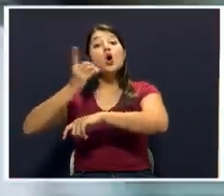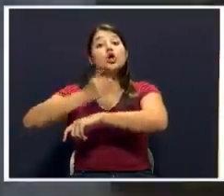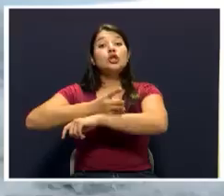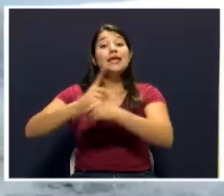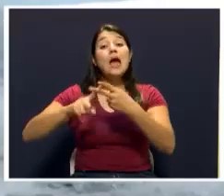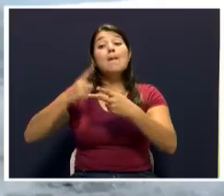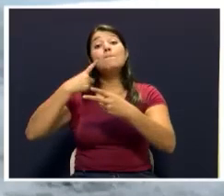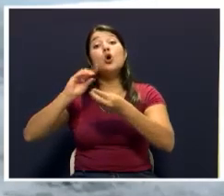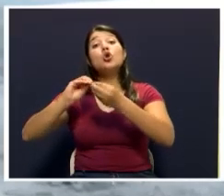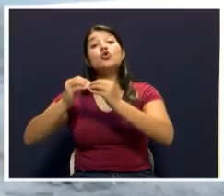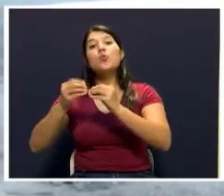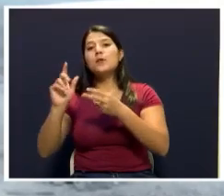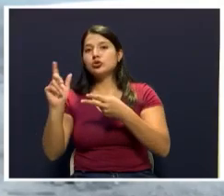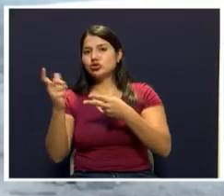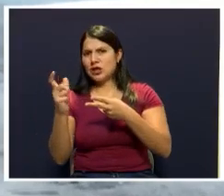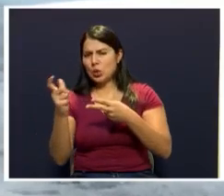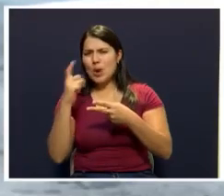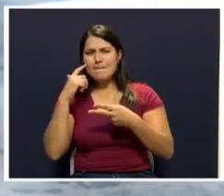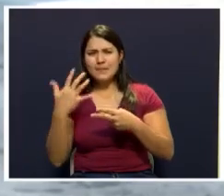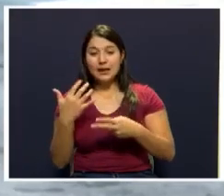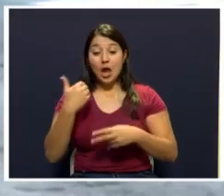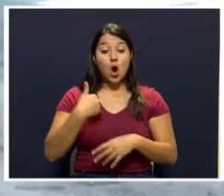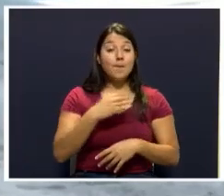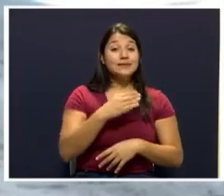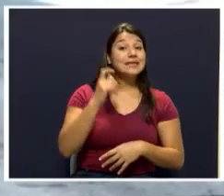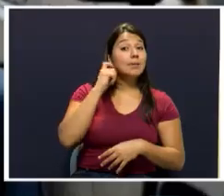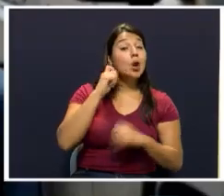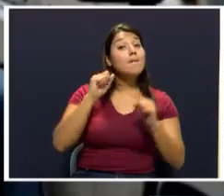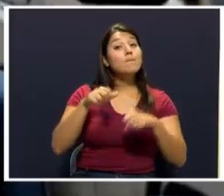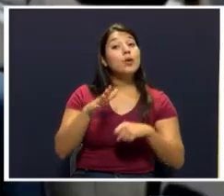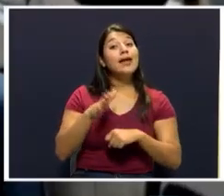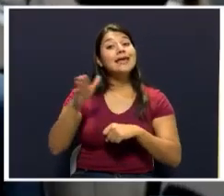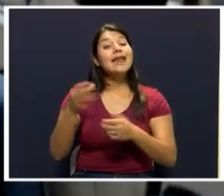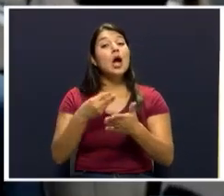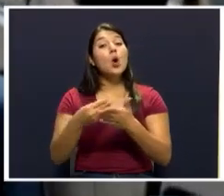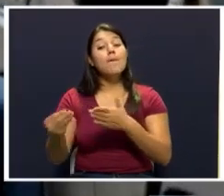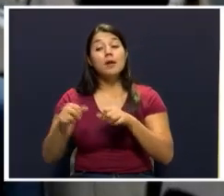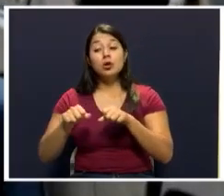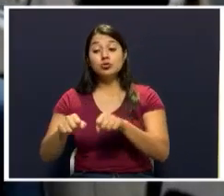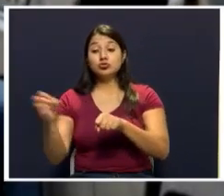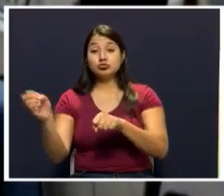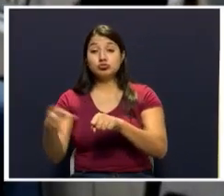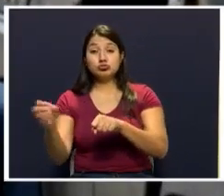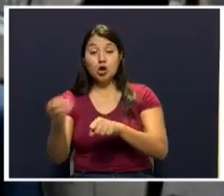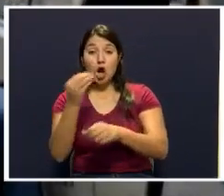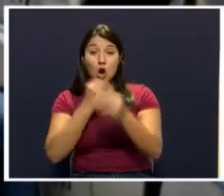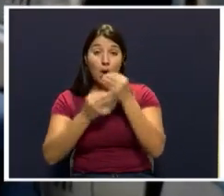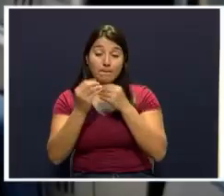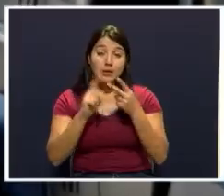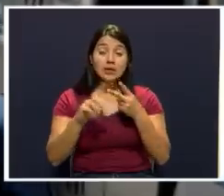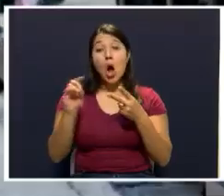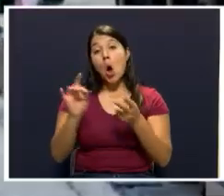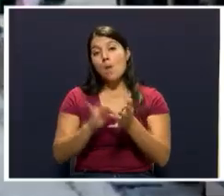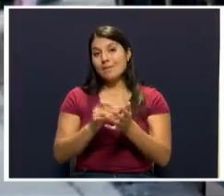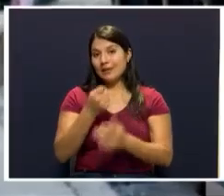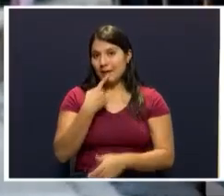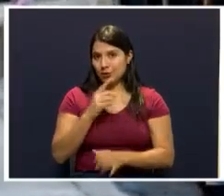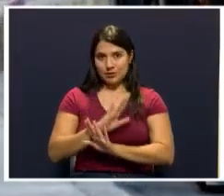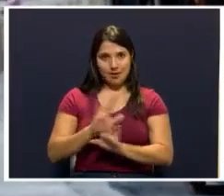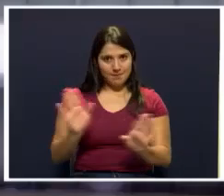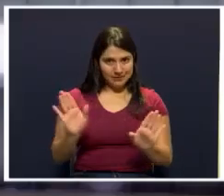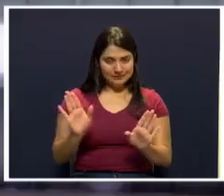por número de cédula para que hombres y mujeres puedan asistir a comprar alimentos y, en este caso, medicamentos.